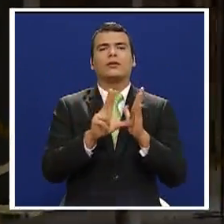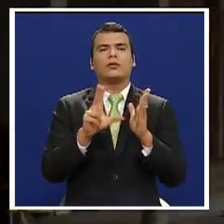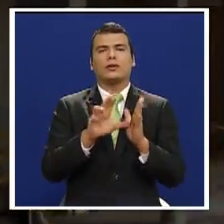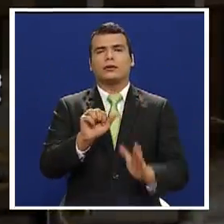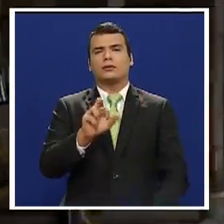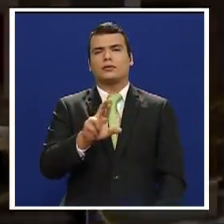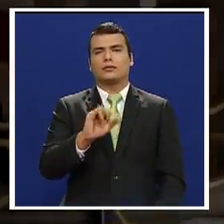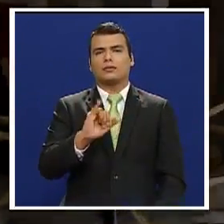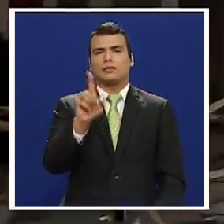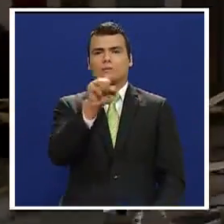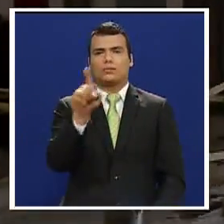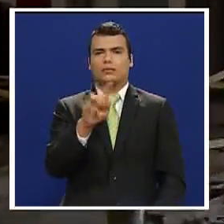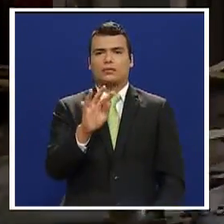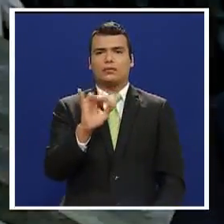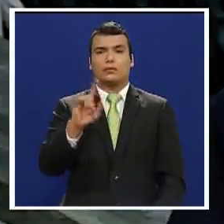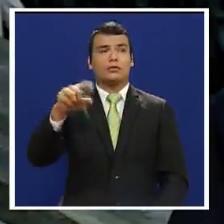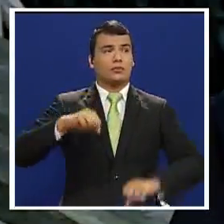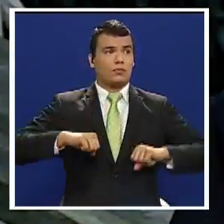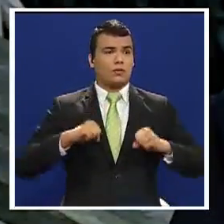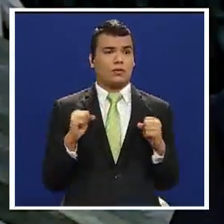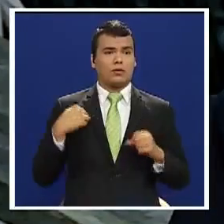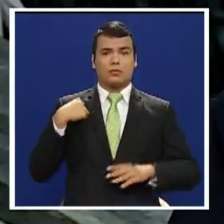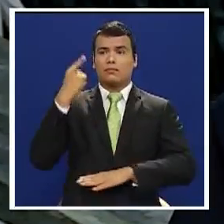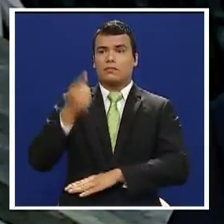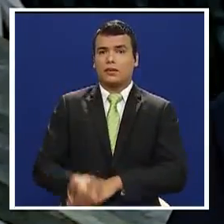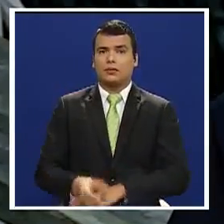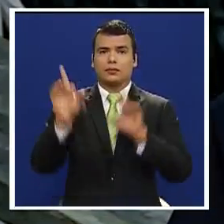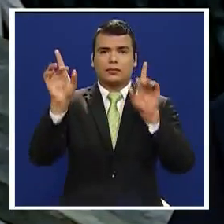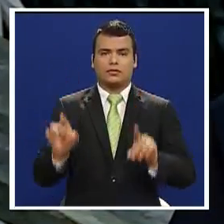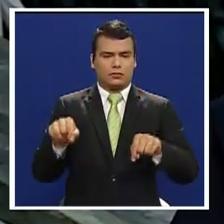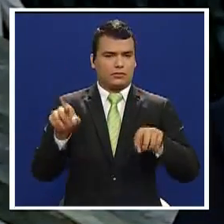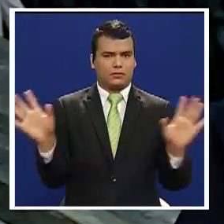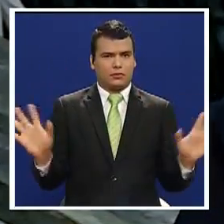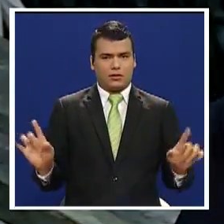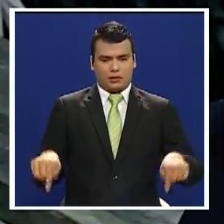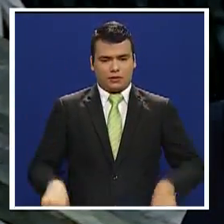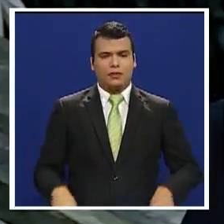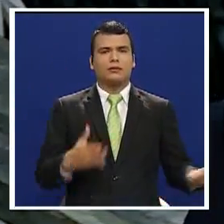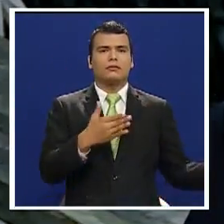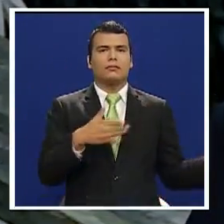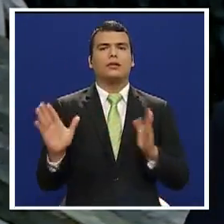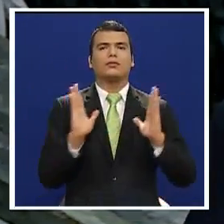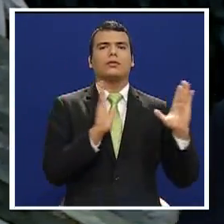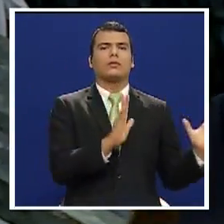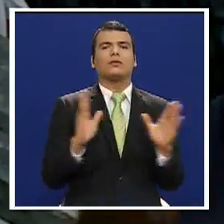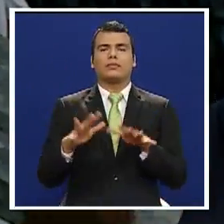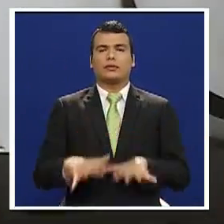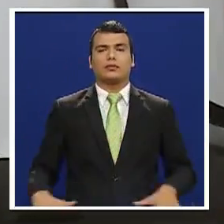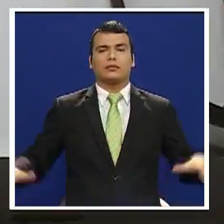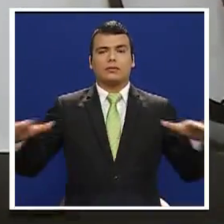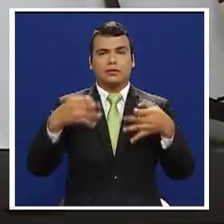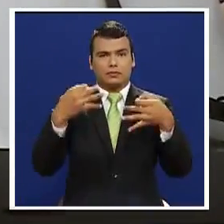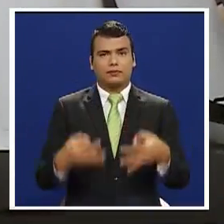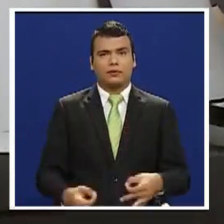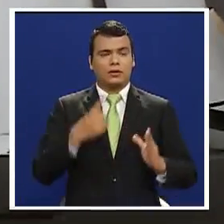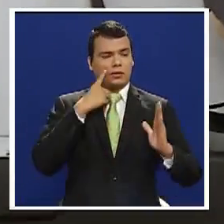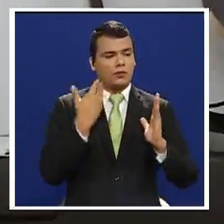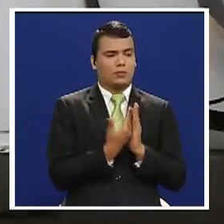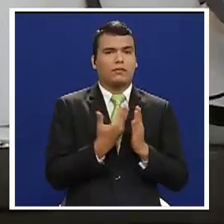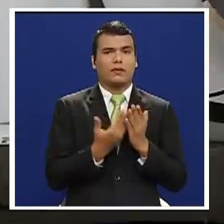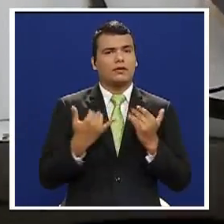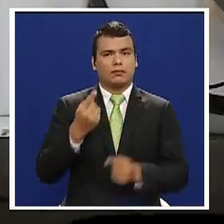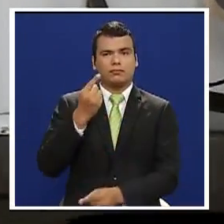impartida por el Ministerio de Cultura por tratarse de patrimonio de la ciudad, está generando posiciones encontradas en el Consejo Municipal.